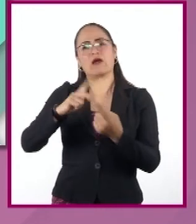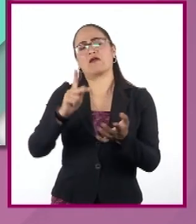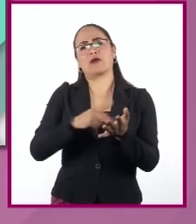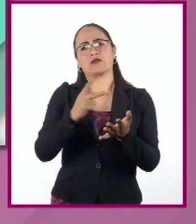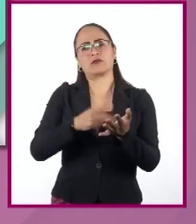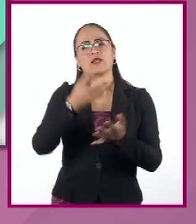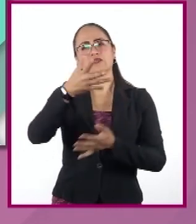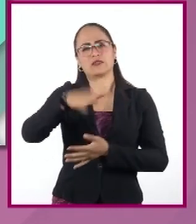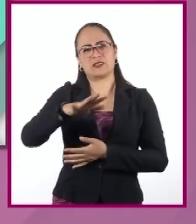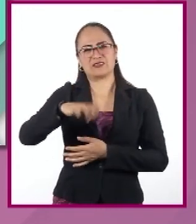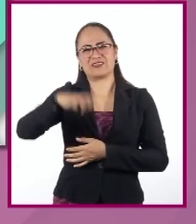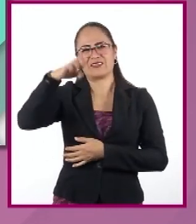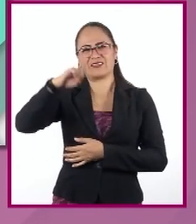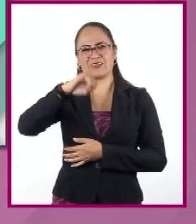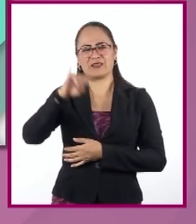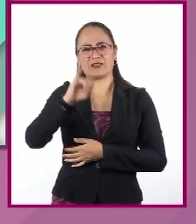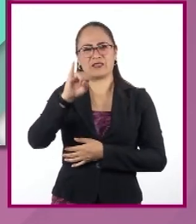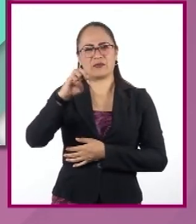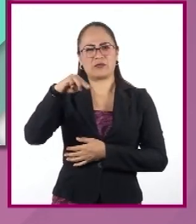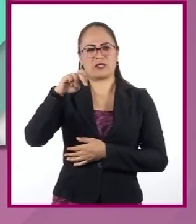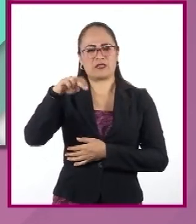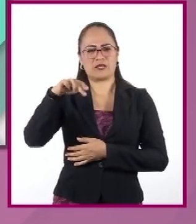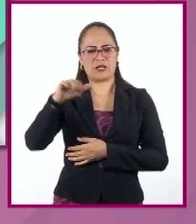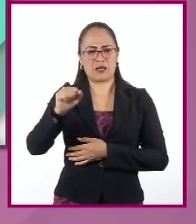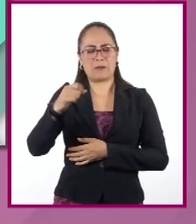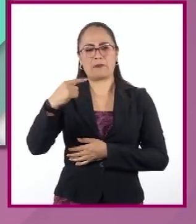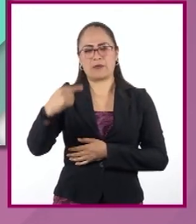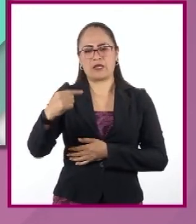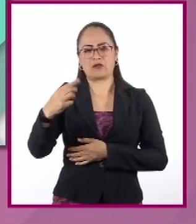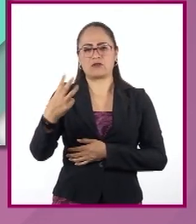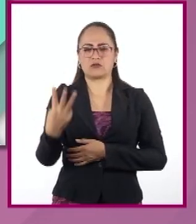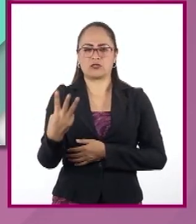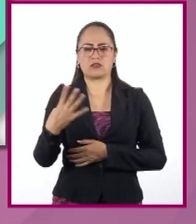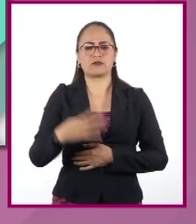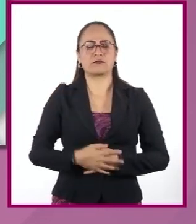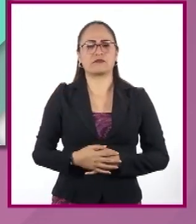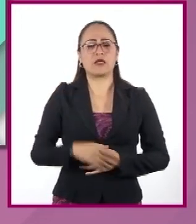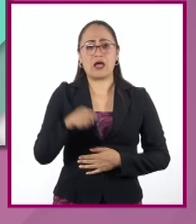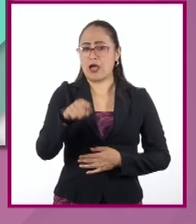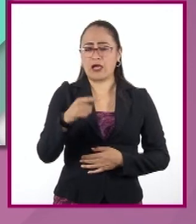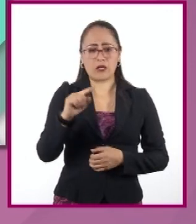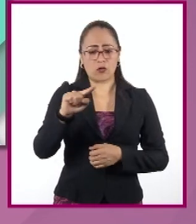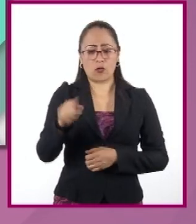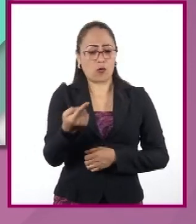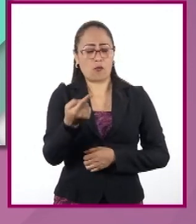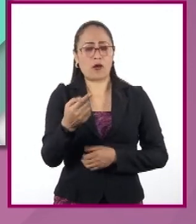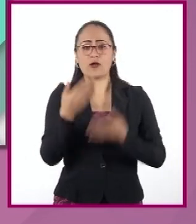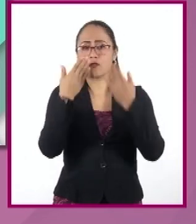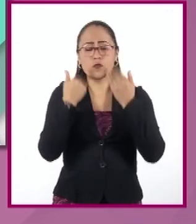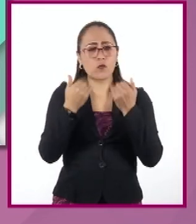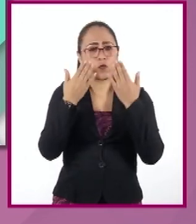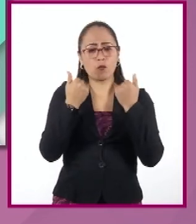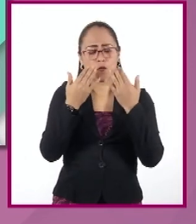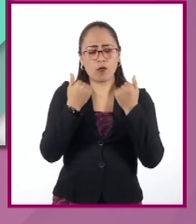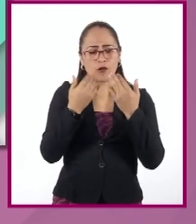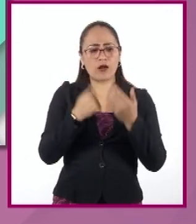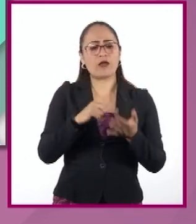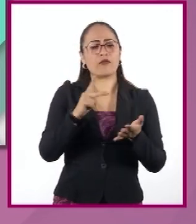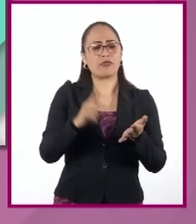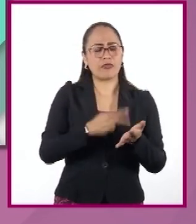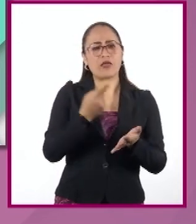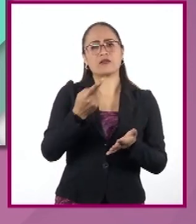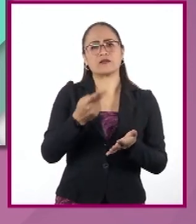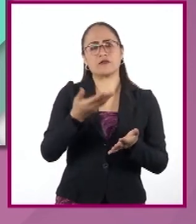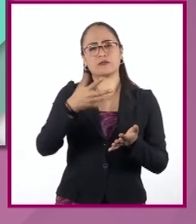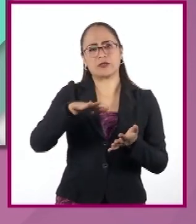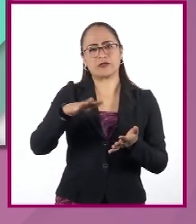la edad de Jimena menos 3. En este caso, no tiene la coma, por lo que se interpreta como 10 veces la